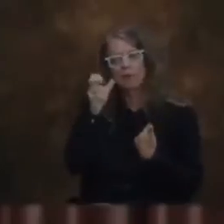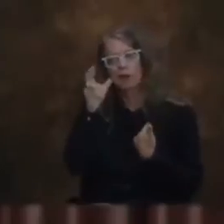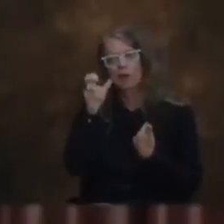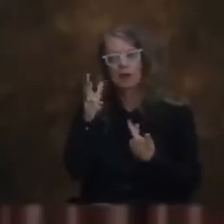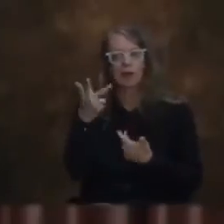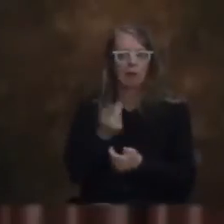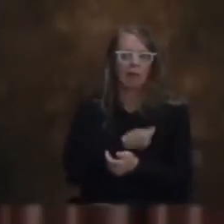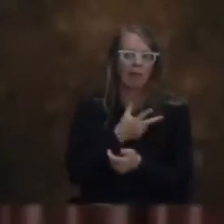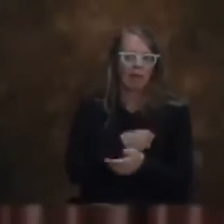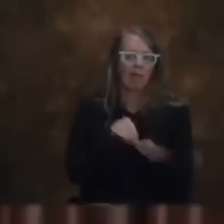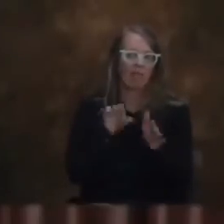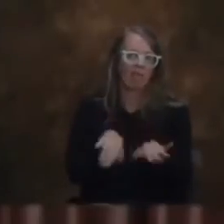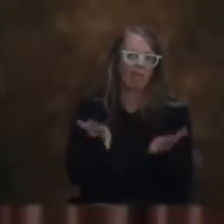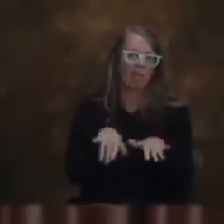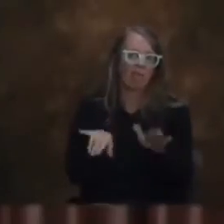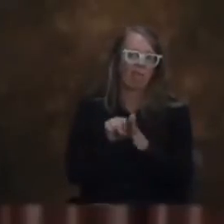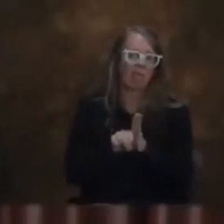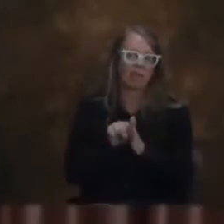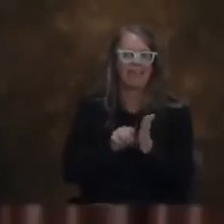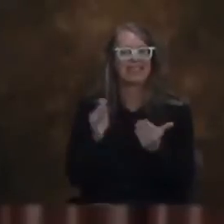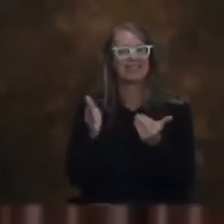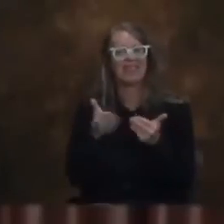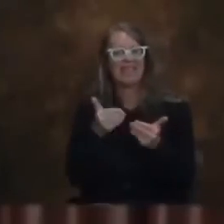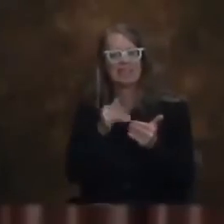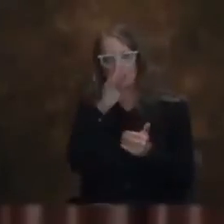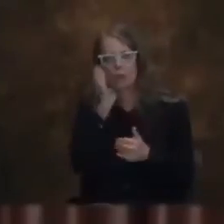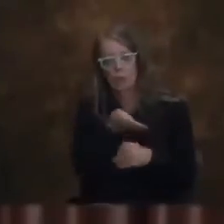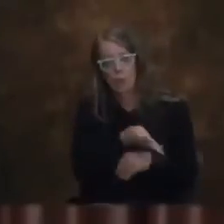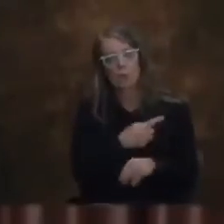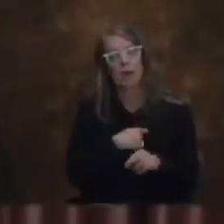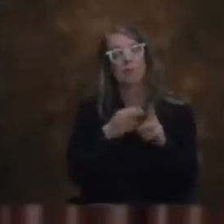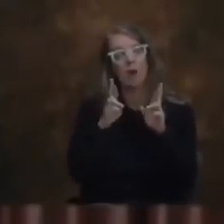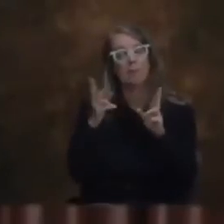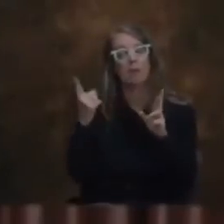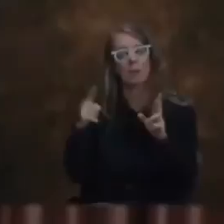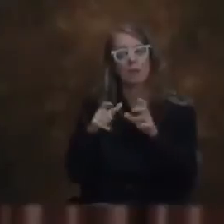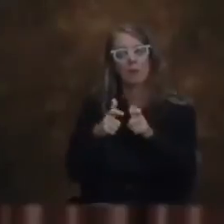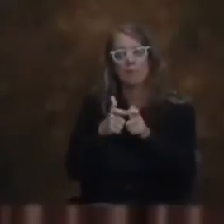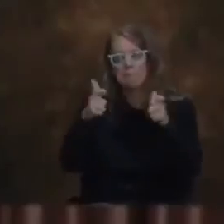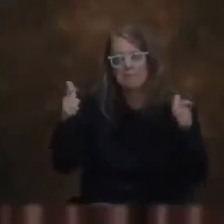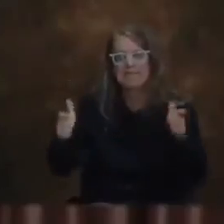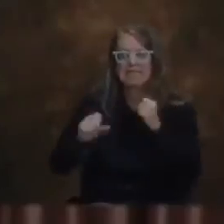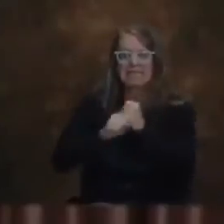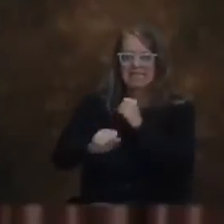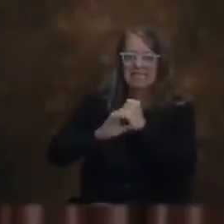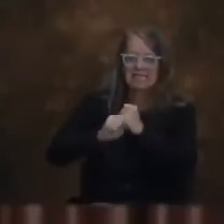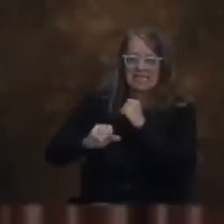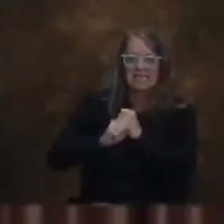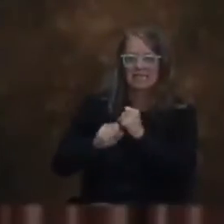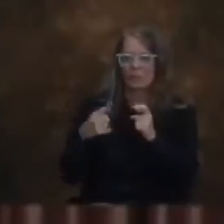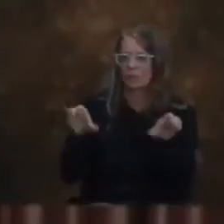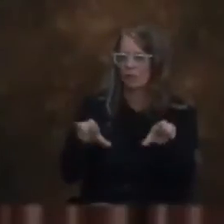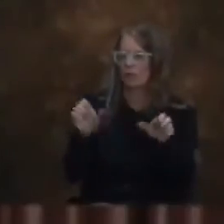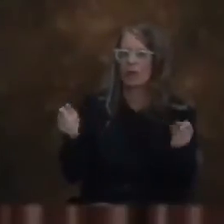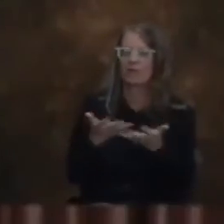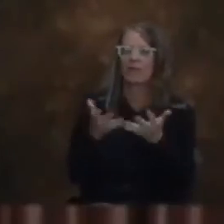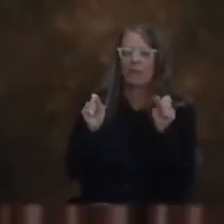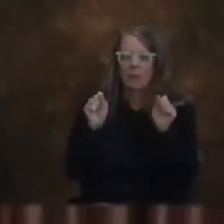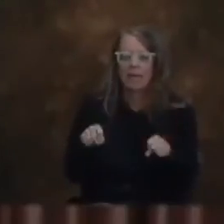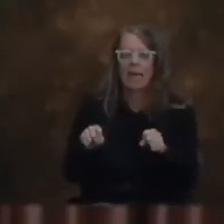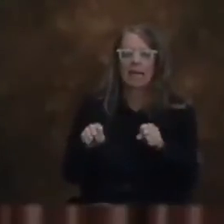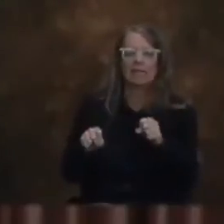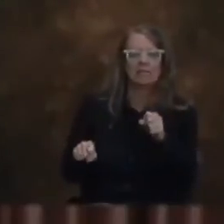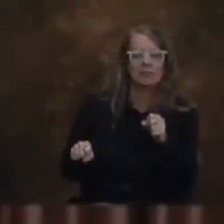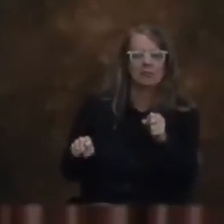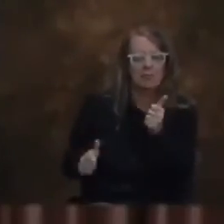sobre esos asuntos es fácil de no poner atención y creo que vale la pena hacer un empujón empuje de hacer